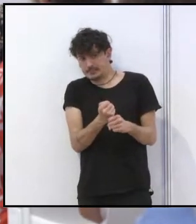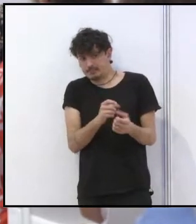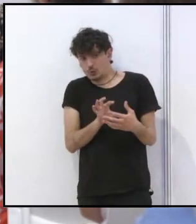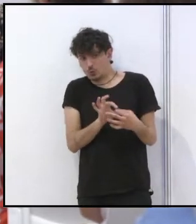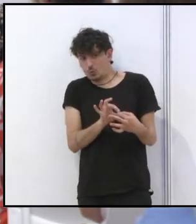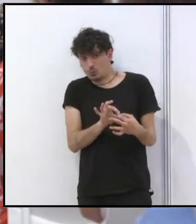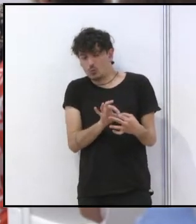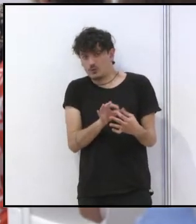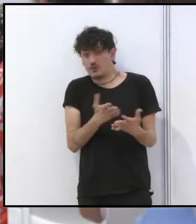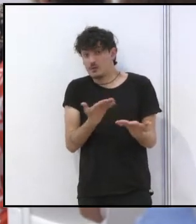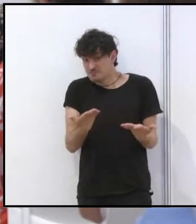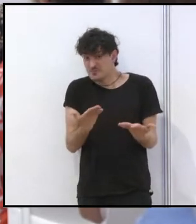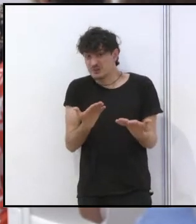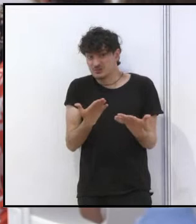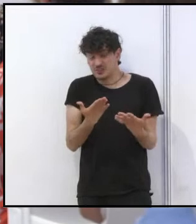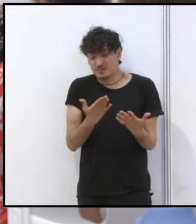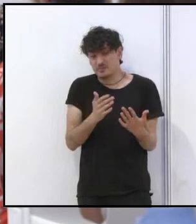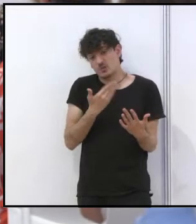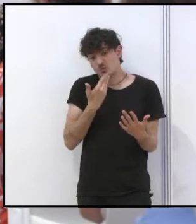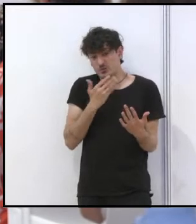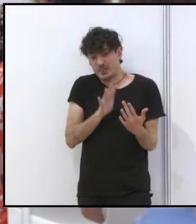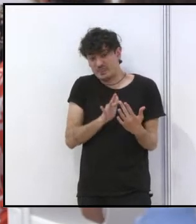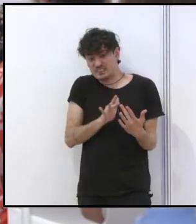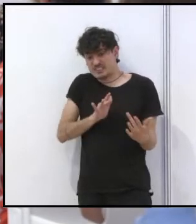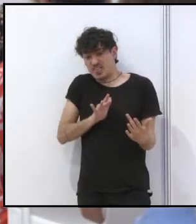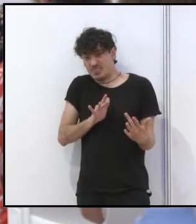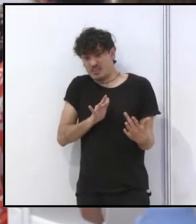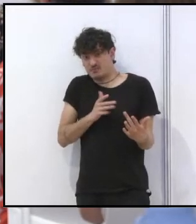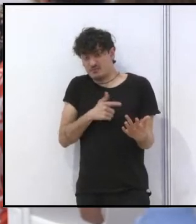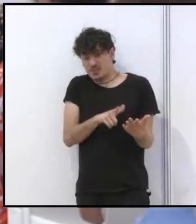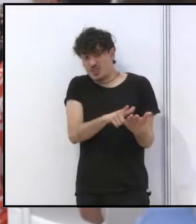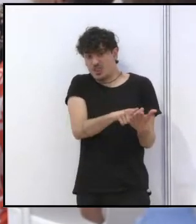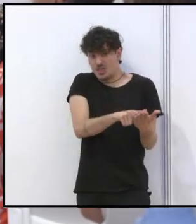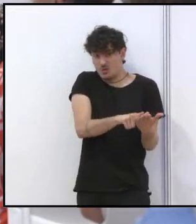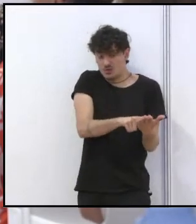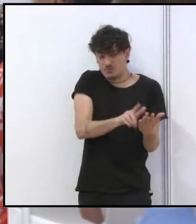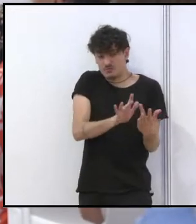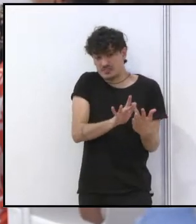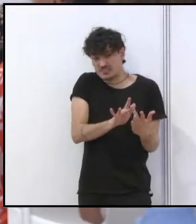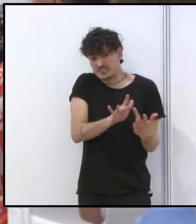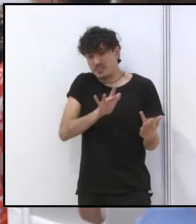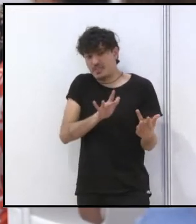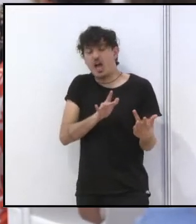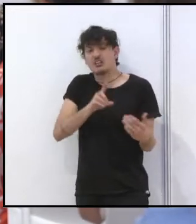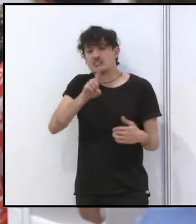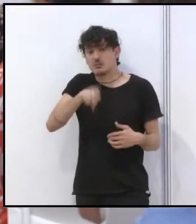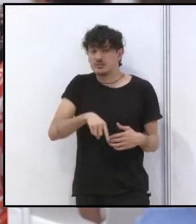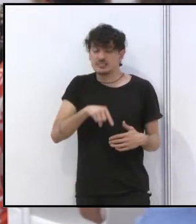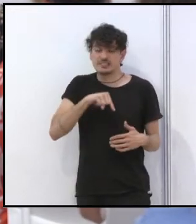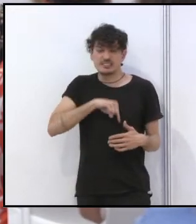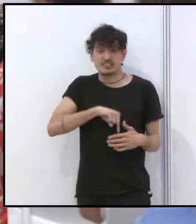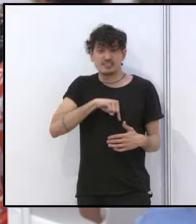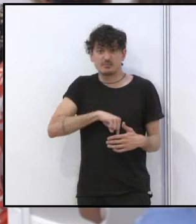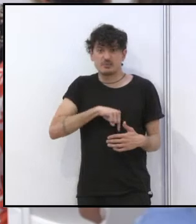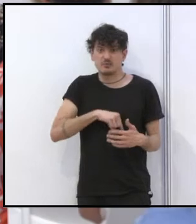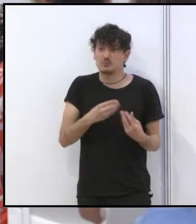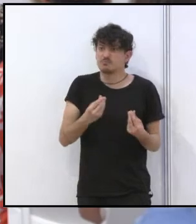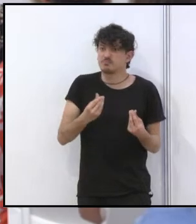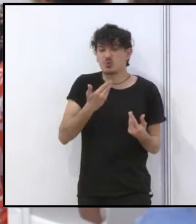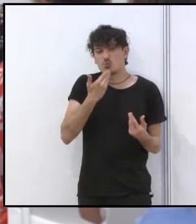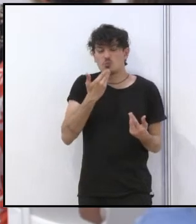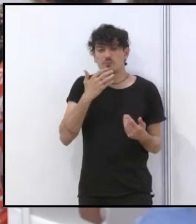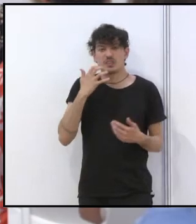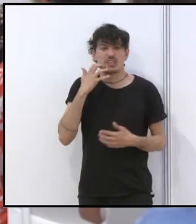escritor, en esa distancia respecto a lo demás y respecto a su propia lengua, hay también el sentimiento de, no solamente de